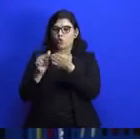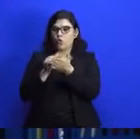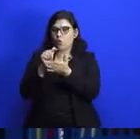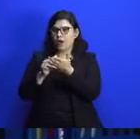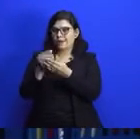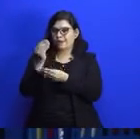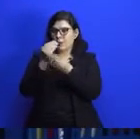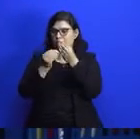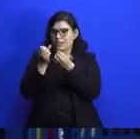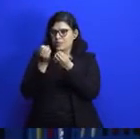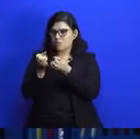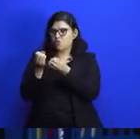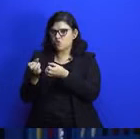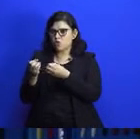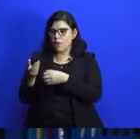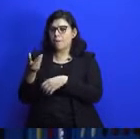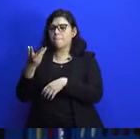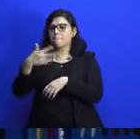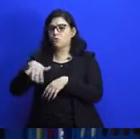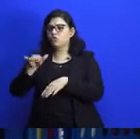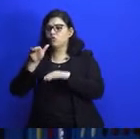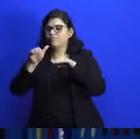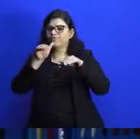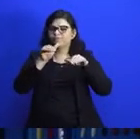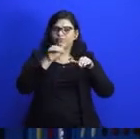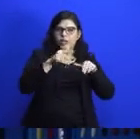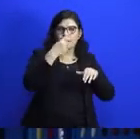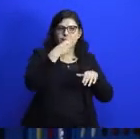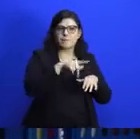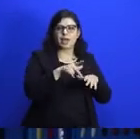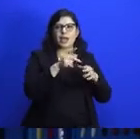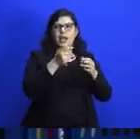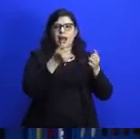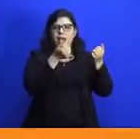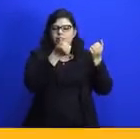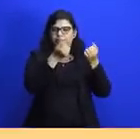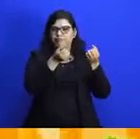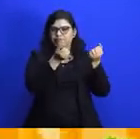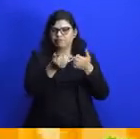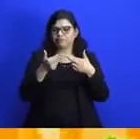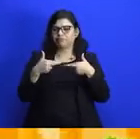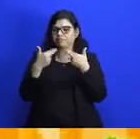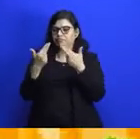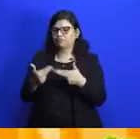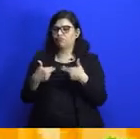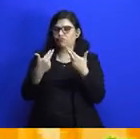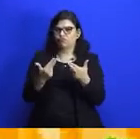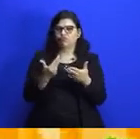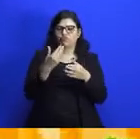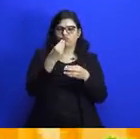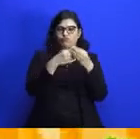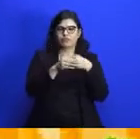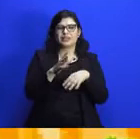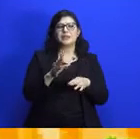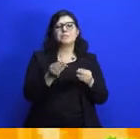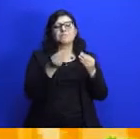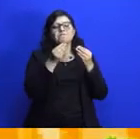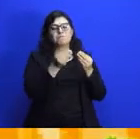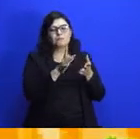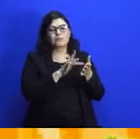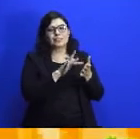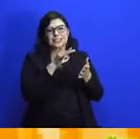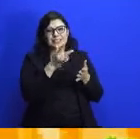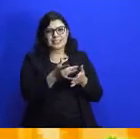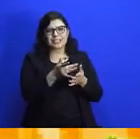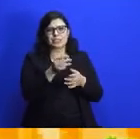localidad, buscándolos, tratando de hacer voluntariado e inclusive donando alimentos. Francia, muchas gracias